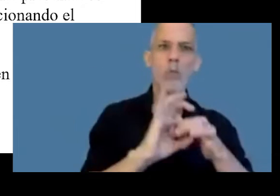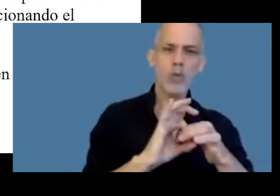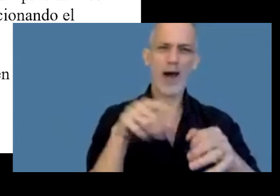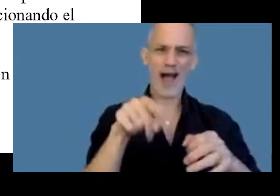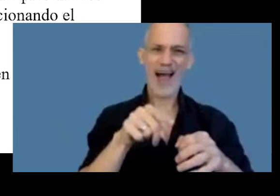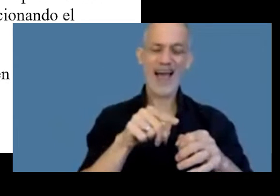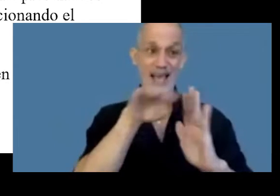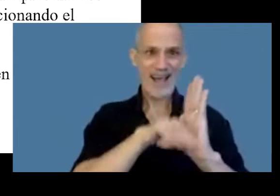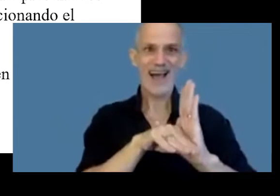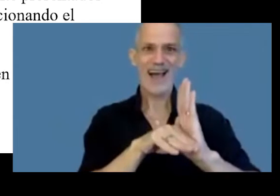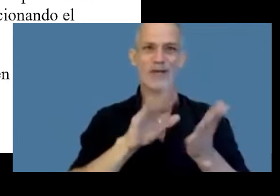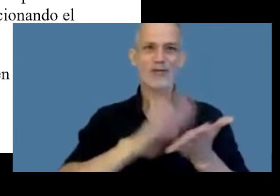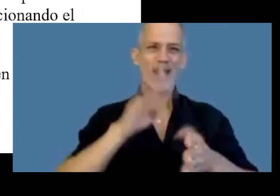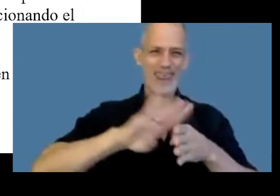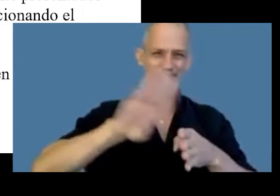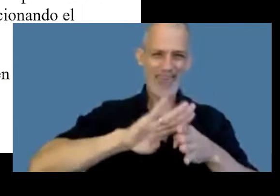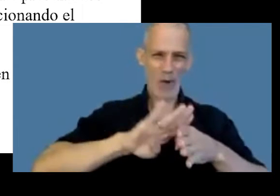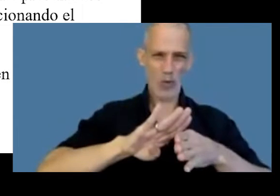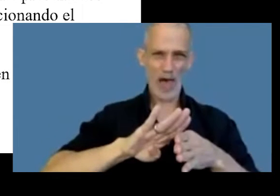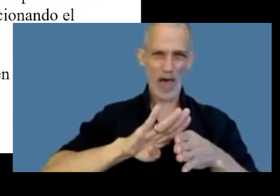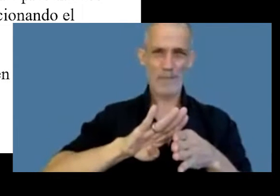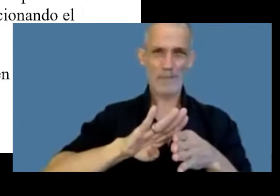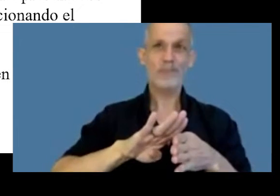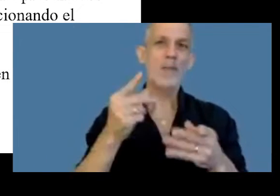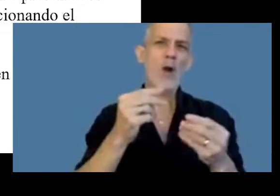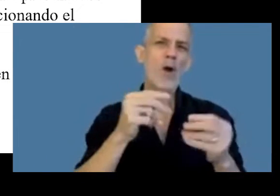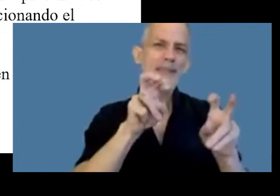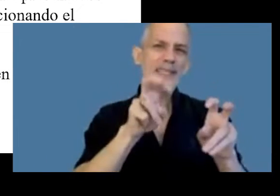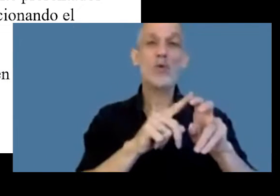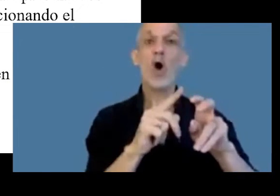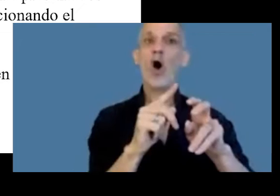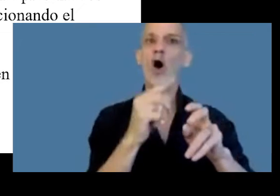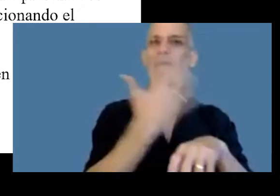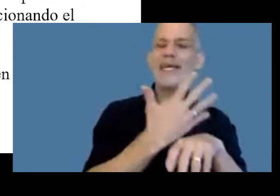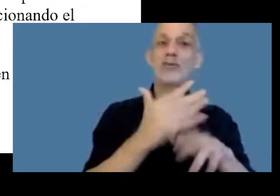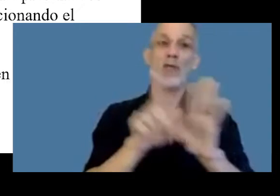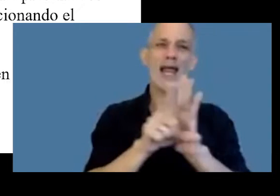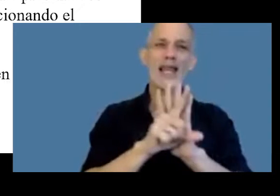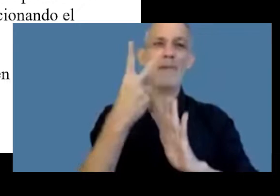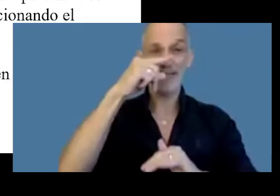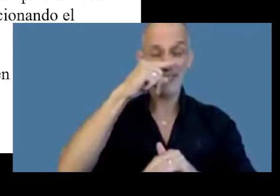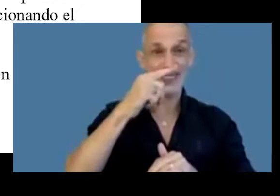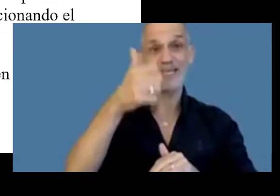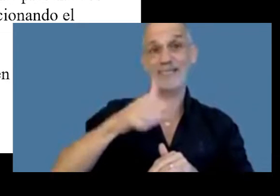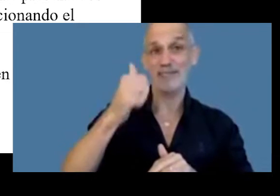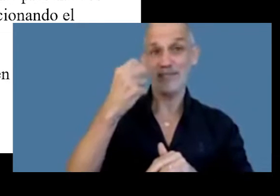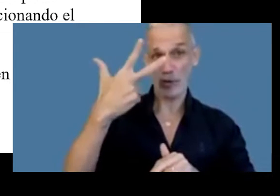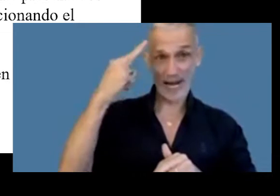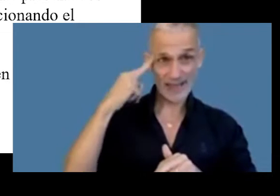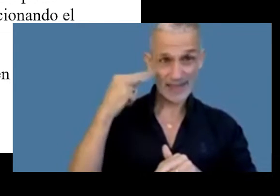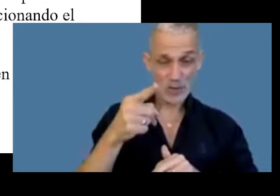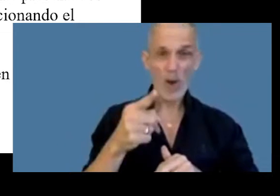régimen de regularización de deuda por el título quinto de la Ley 27639,